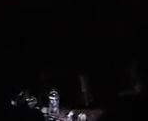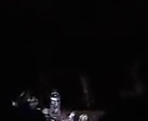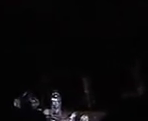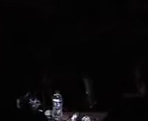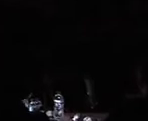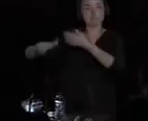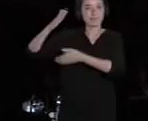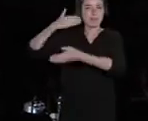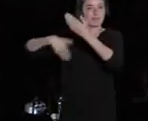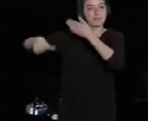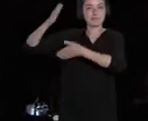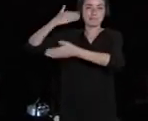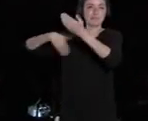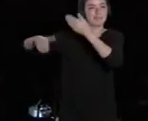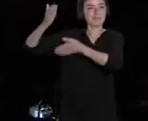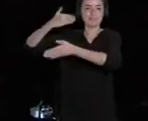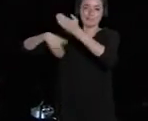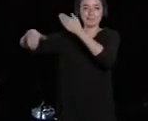los escuchamos.